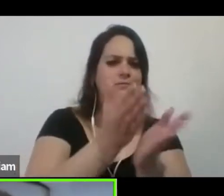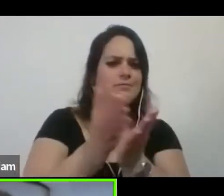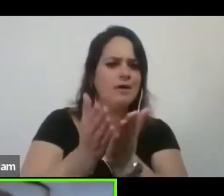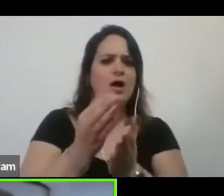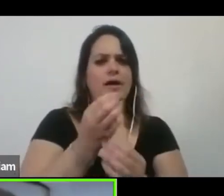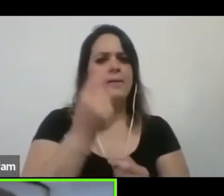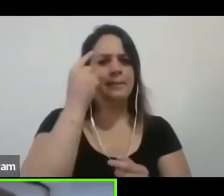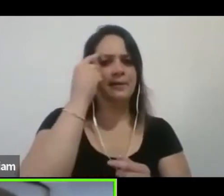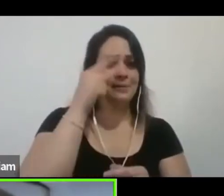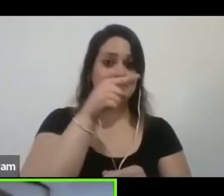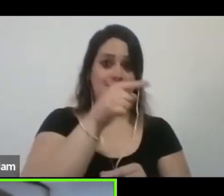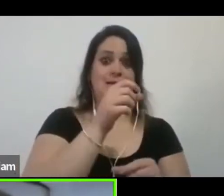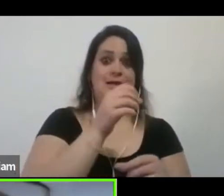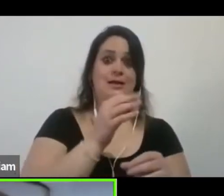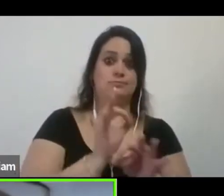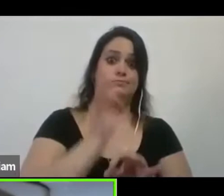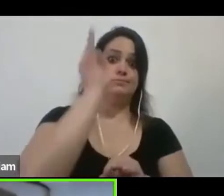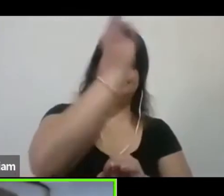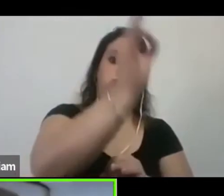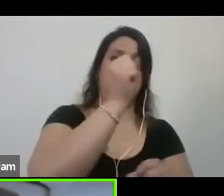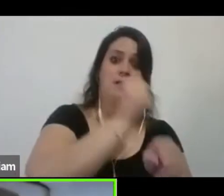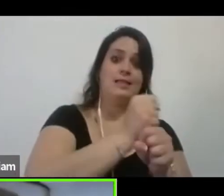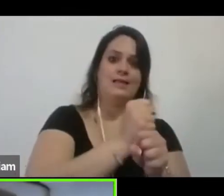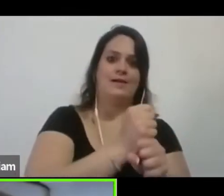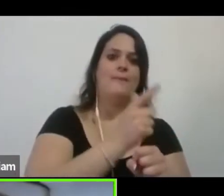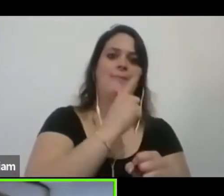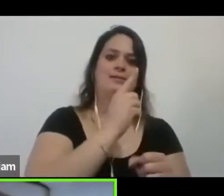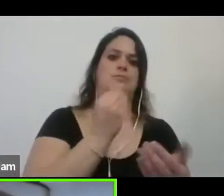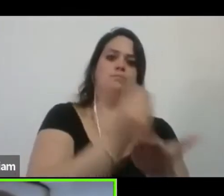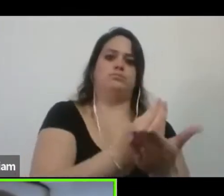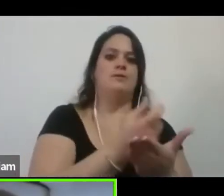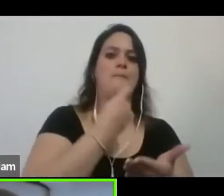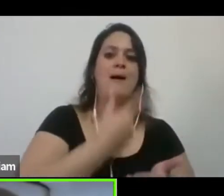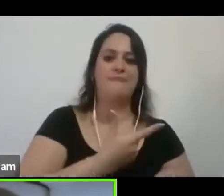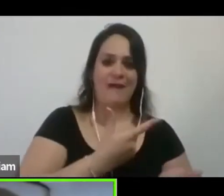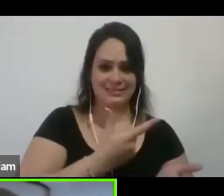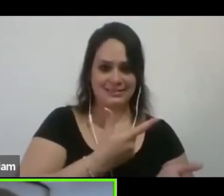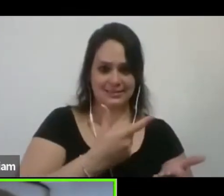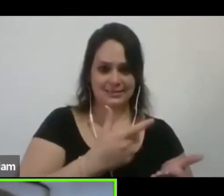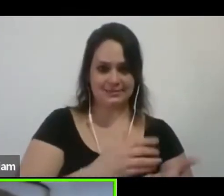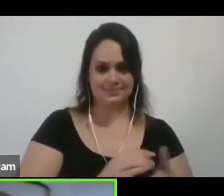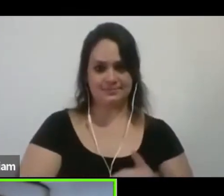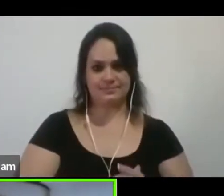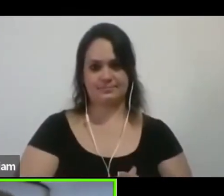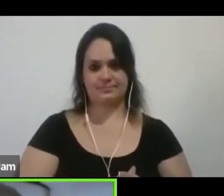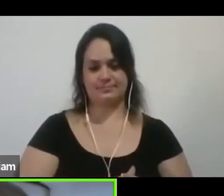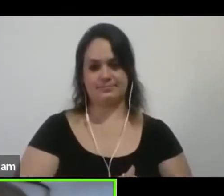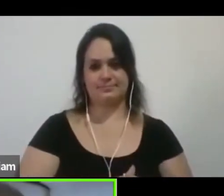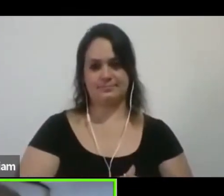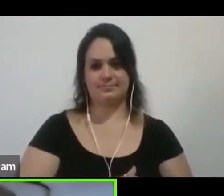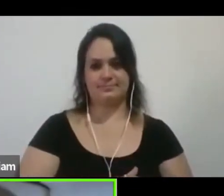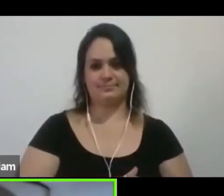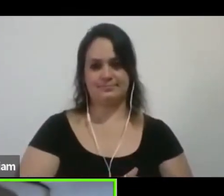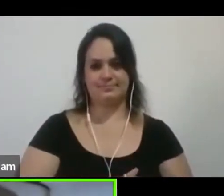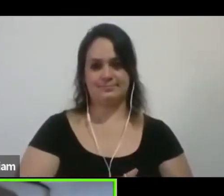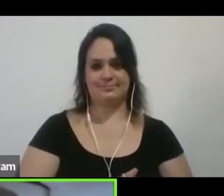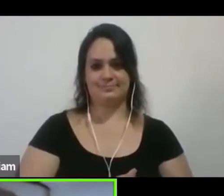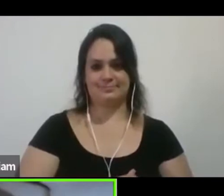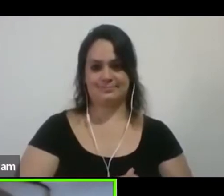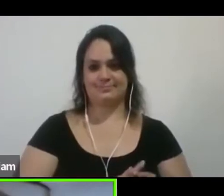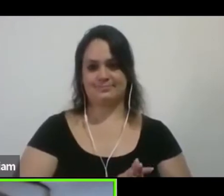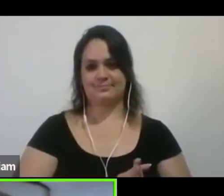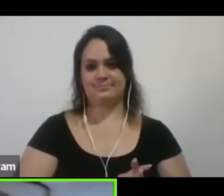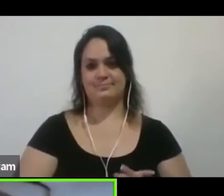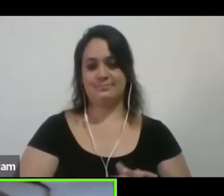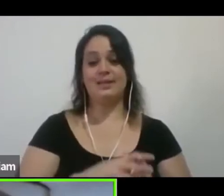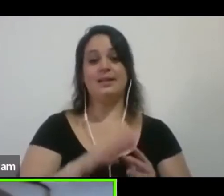inserción laboral está como más posicionada dentro del ámbito de la sociedad.